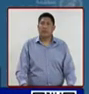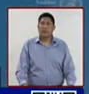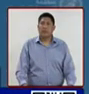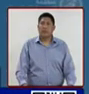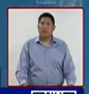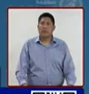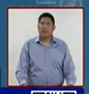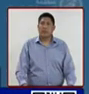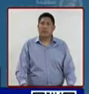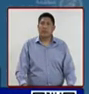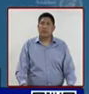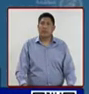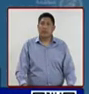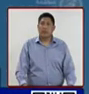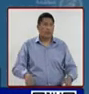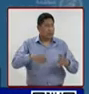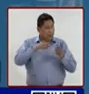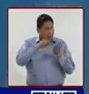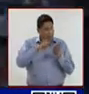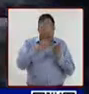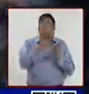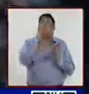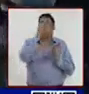Test, test, test.